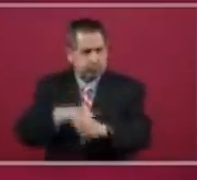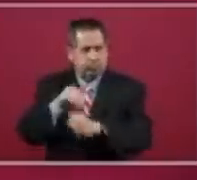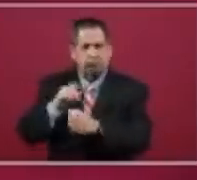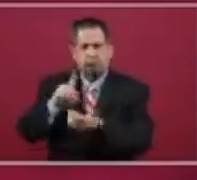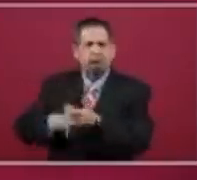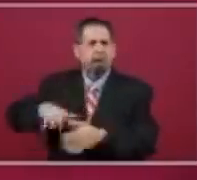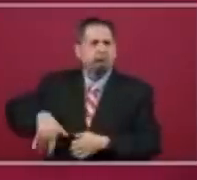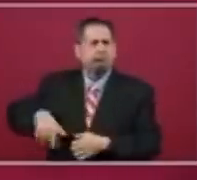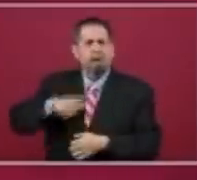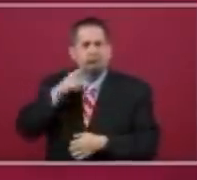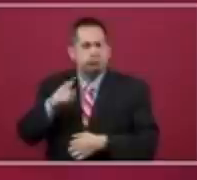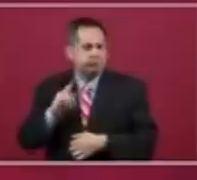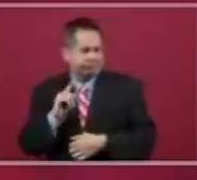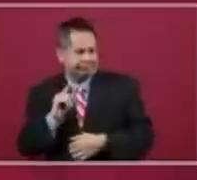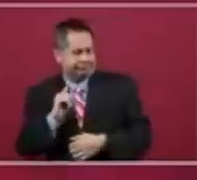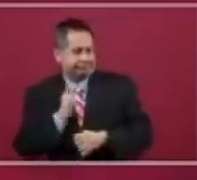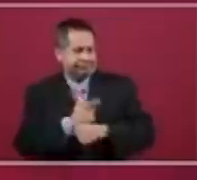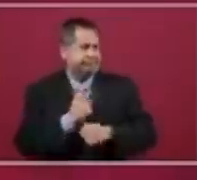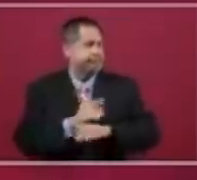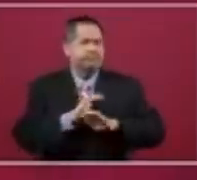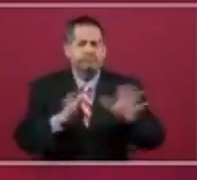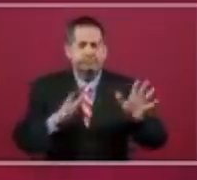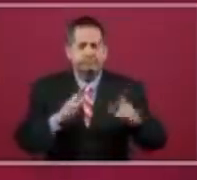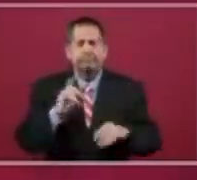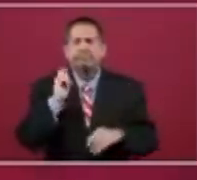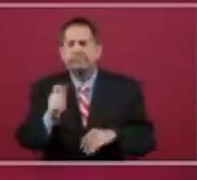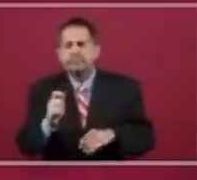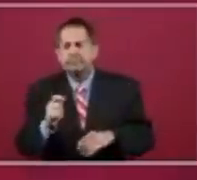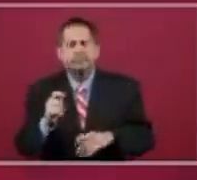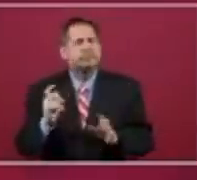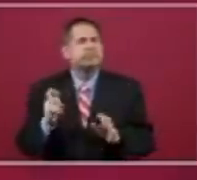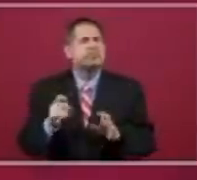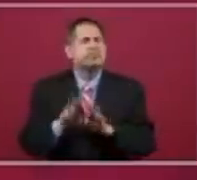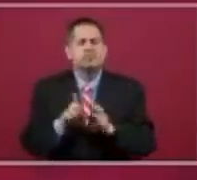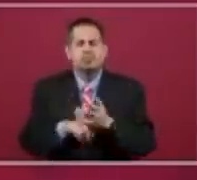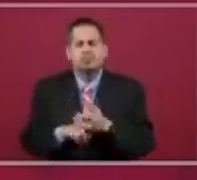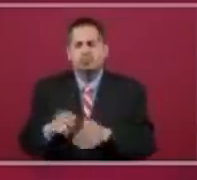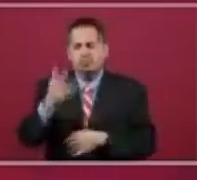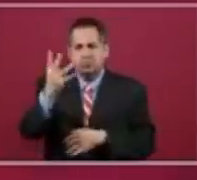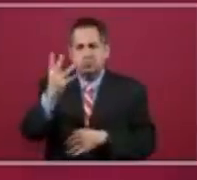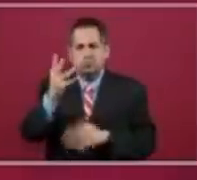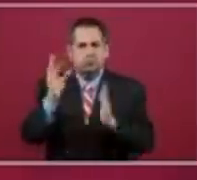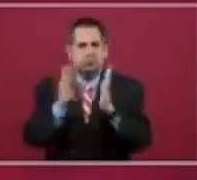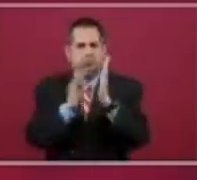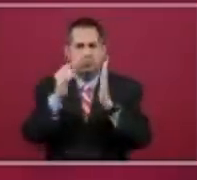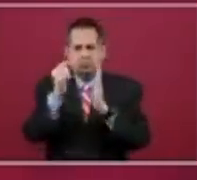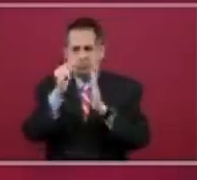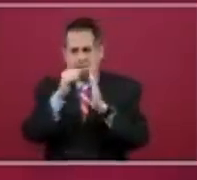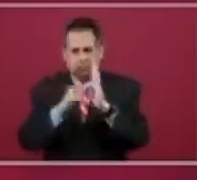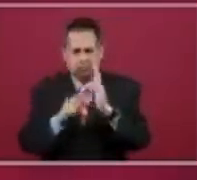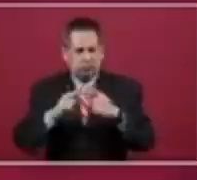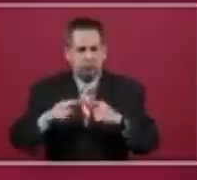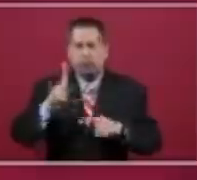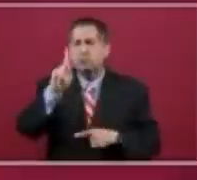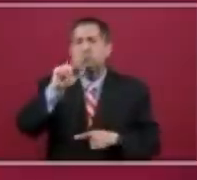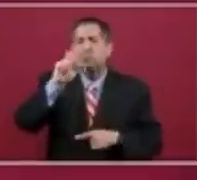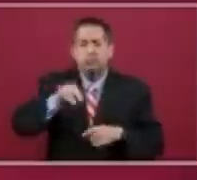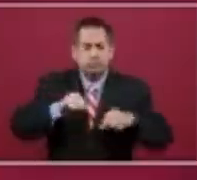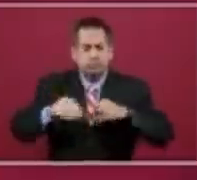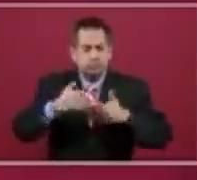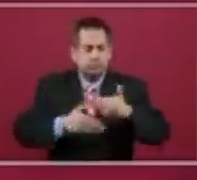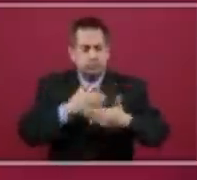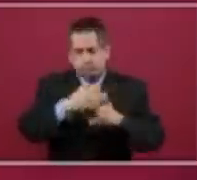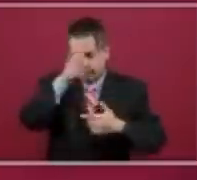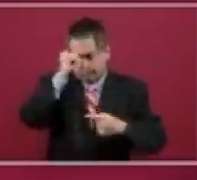días y eran básicamente cuatro puntos. Uno, acuerdo de un plan de trabajo entre el grupo